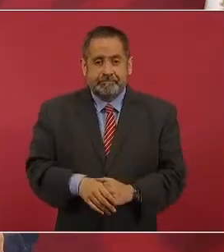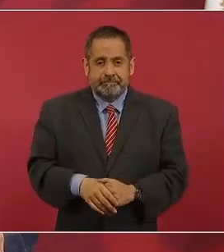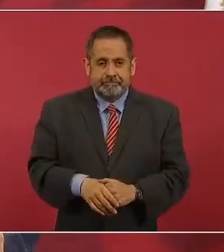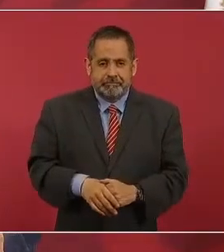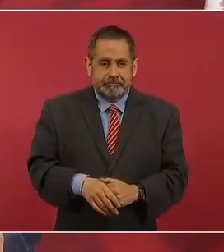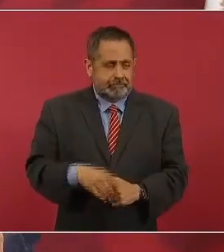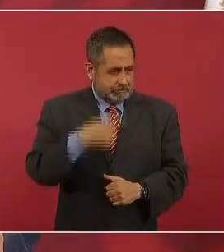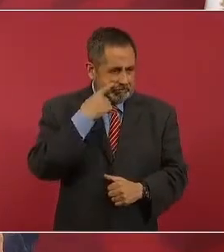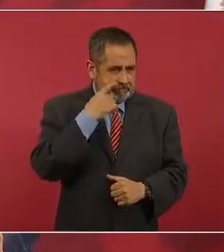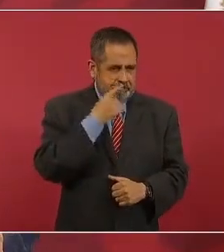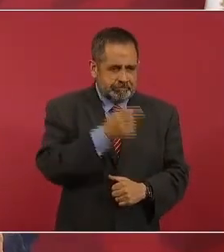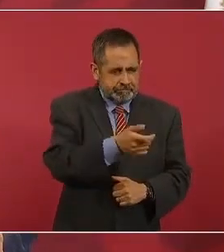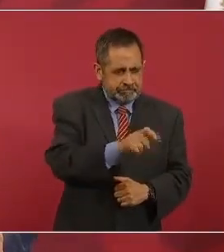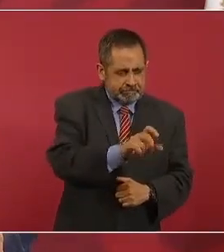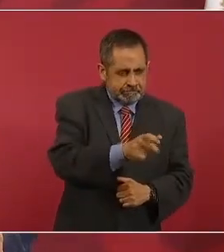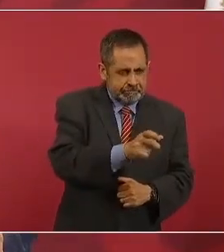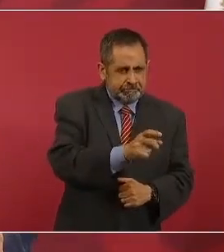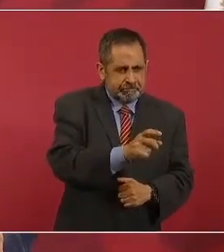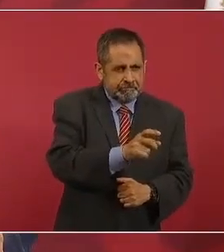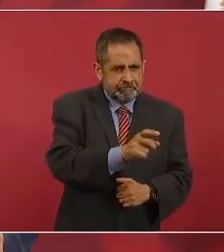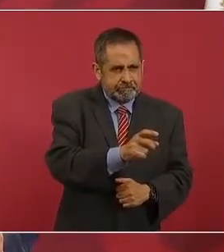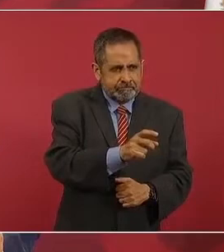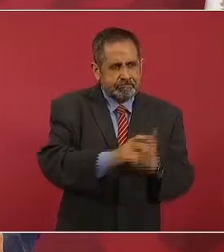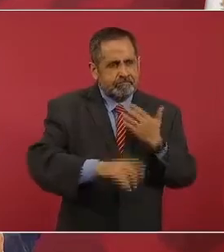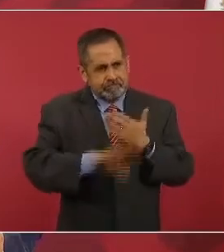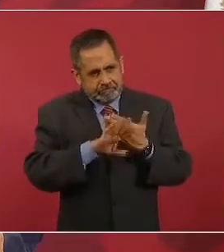Le buscan, le cambian,